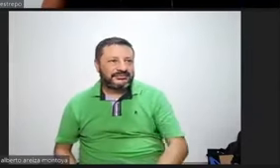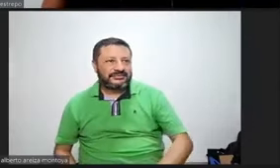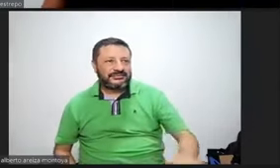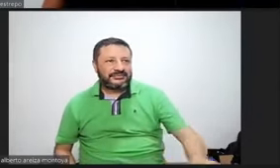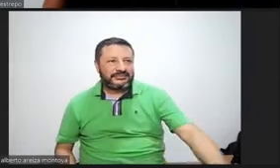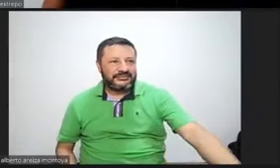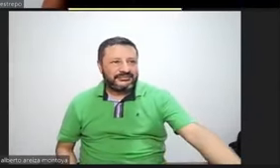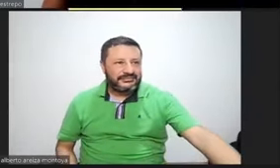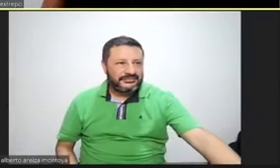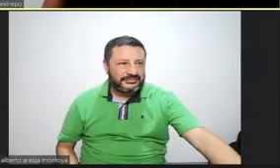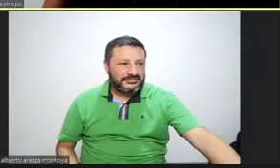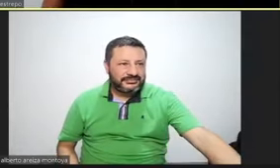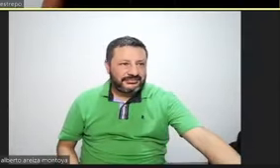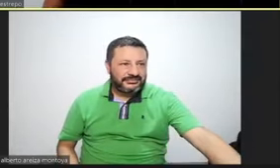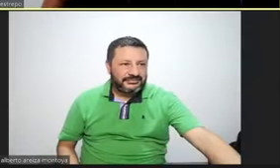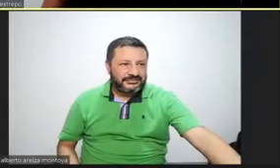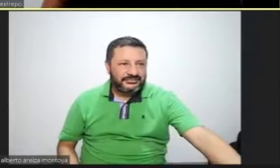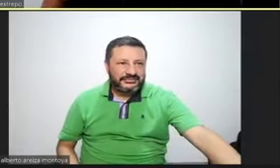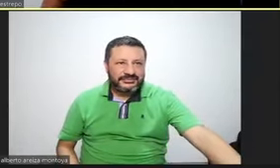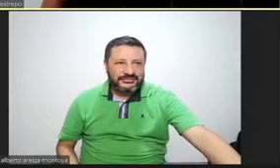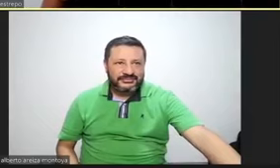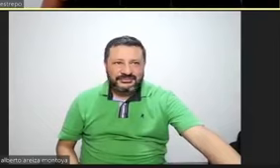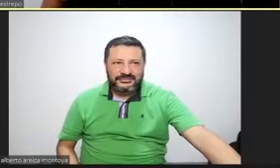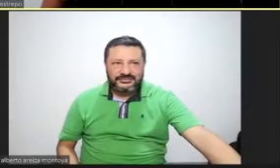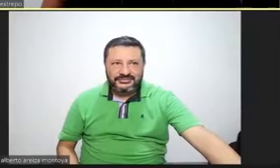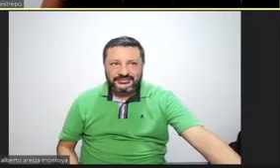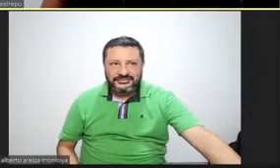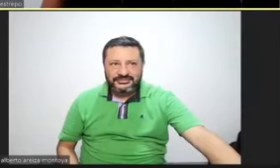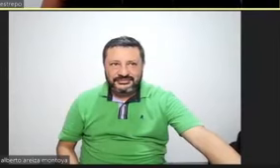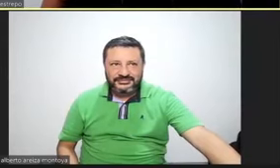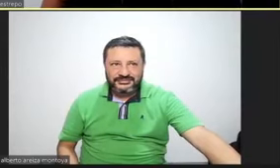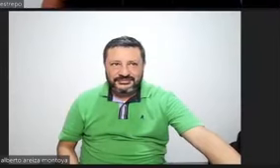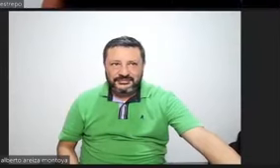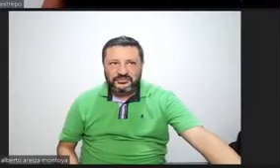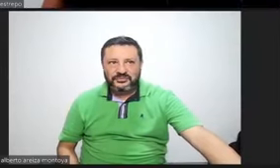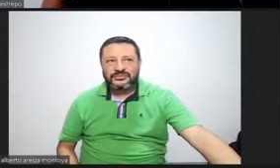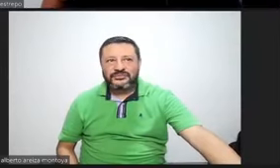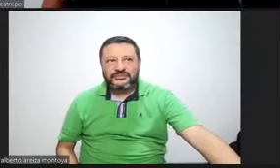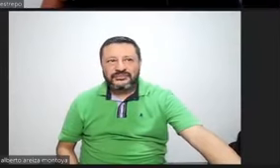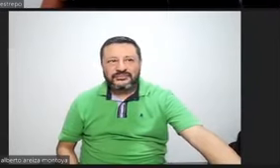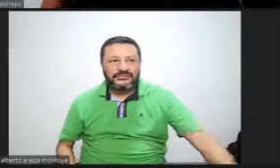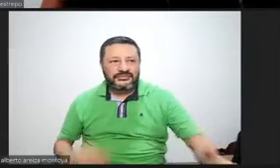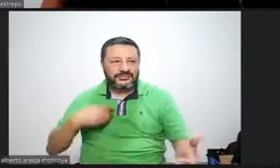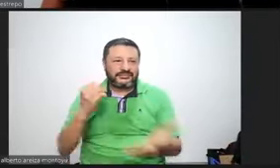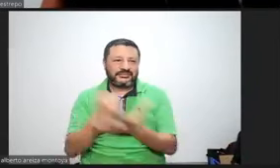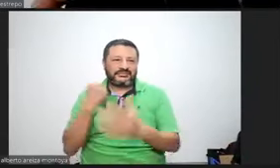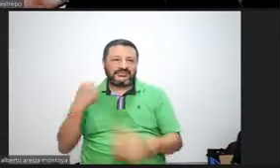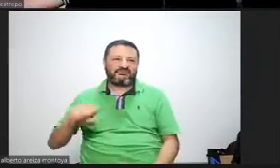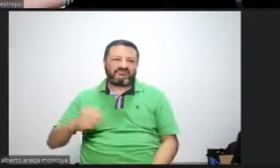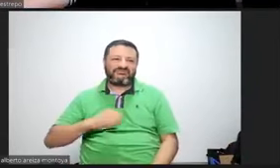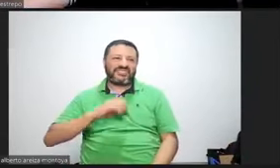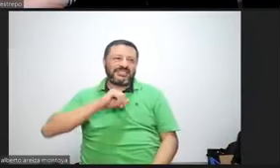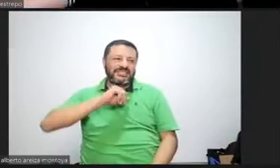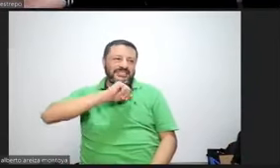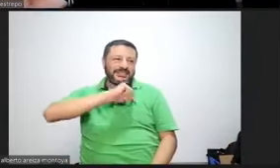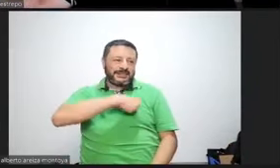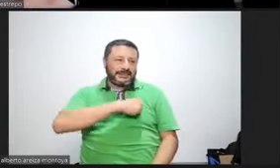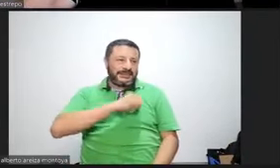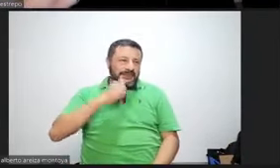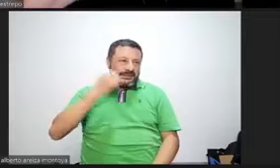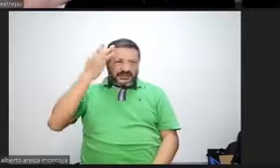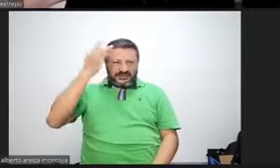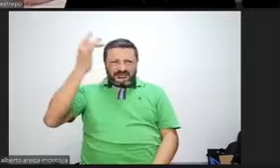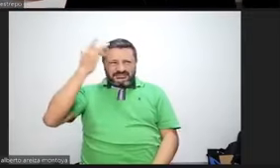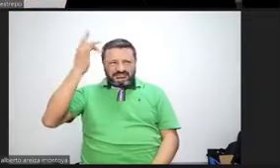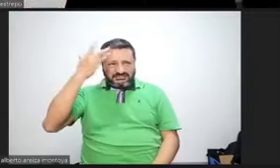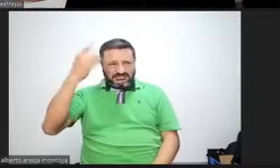Entonces, y no, y ya te lo habías ganado. Eso, entonces eso era lo que me dolió. Y yo, ¿pero por qué? Si yo